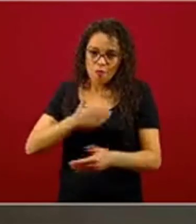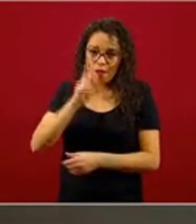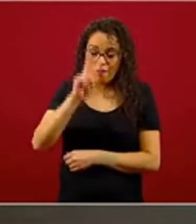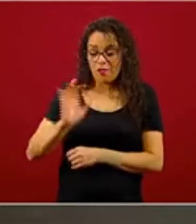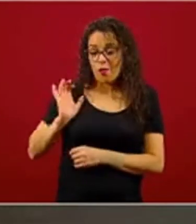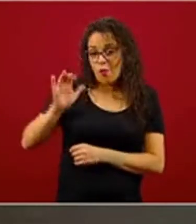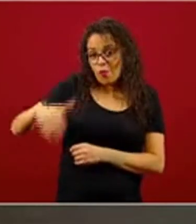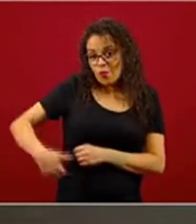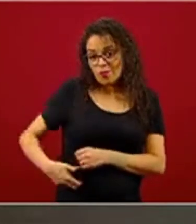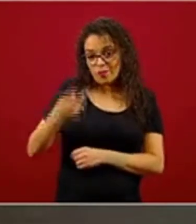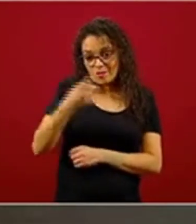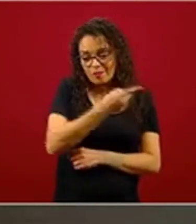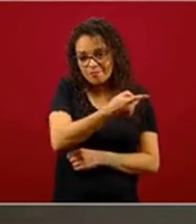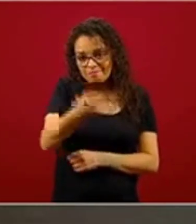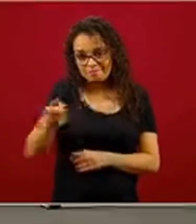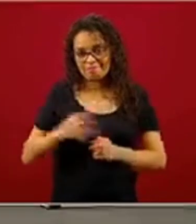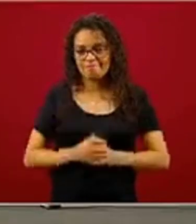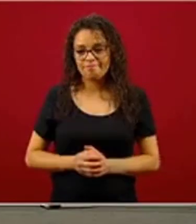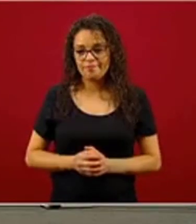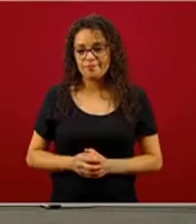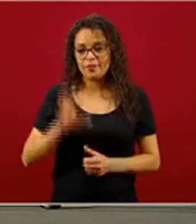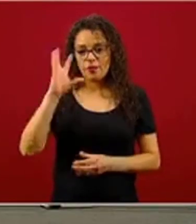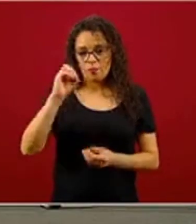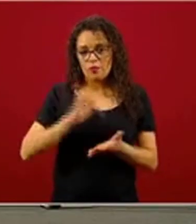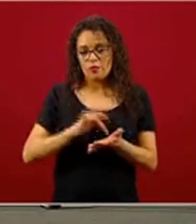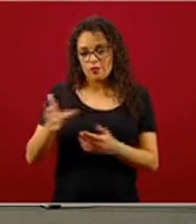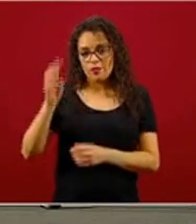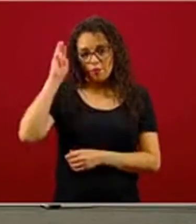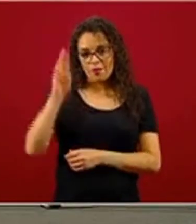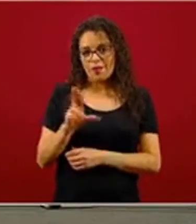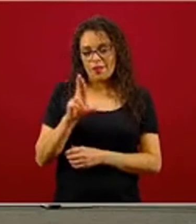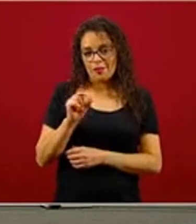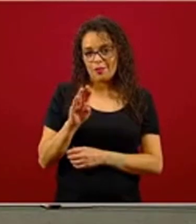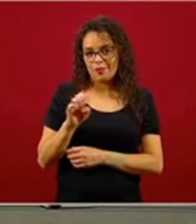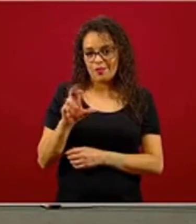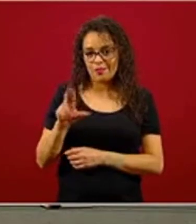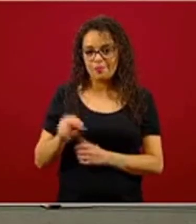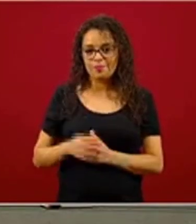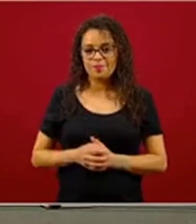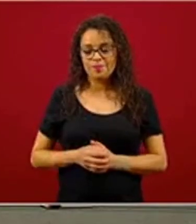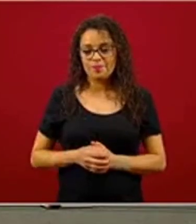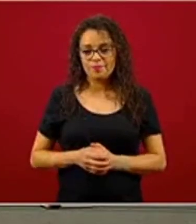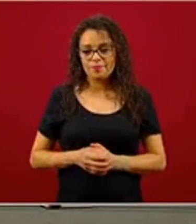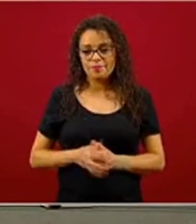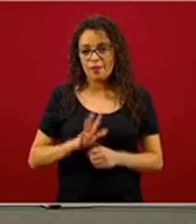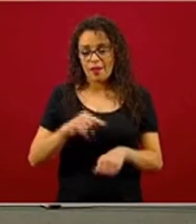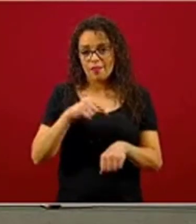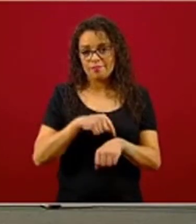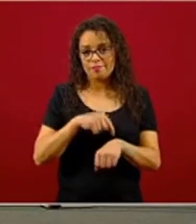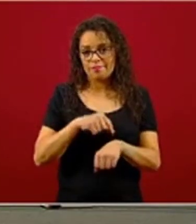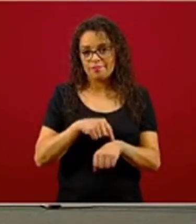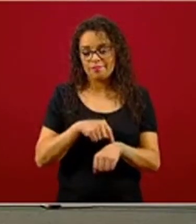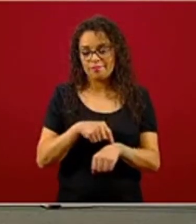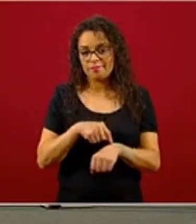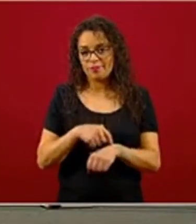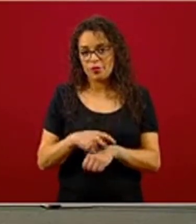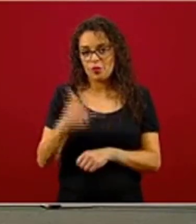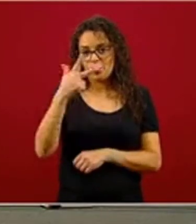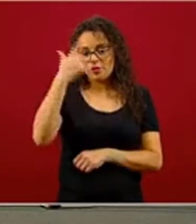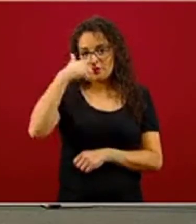ellos. Muchas gracias, maestro Robledo. Justo a tiempo, son las 20:01 horas,